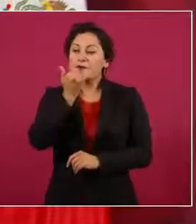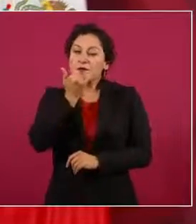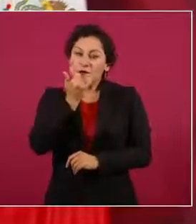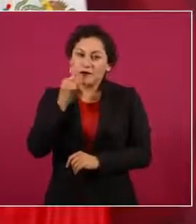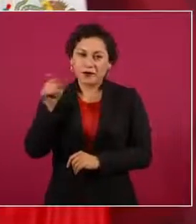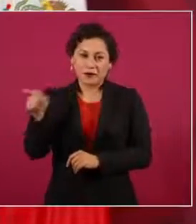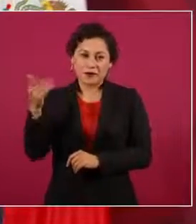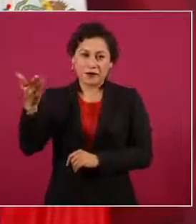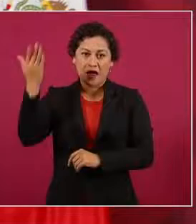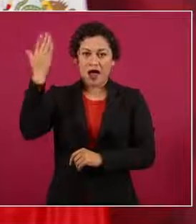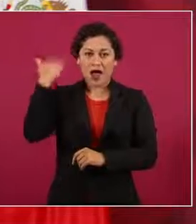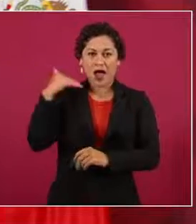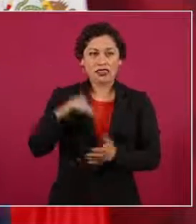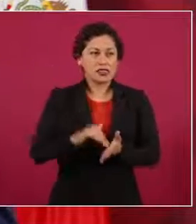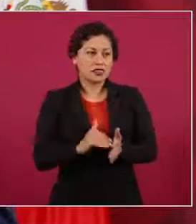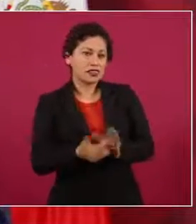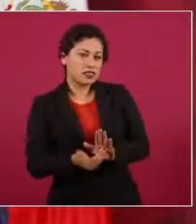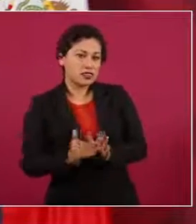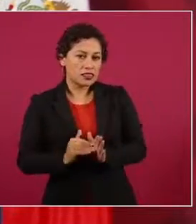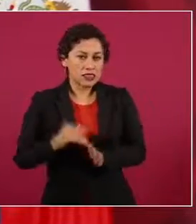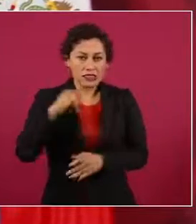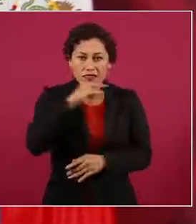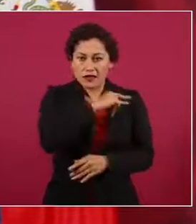el que pase